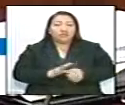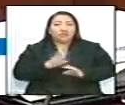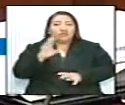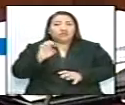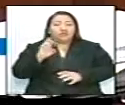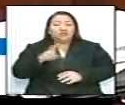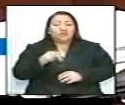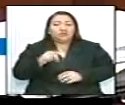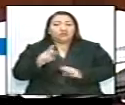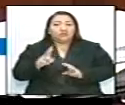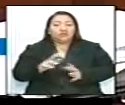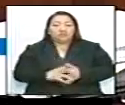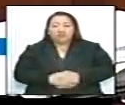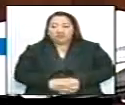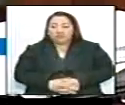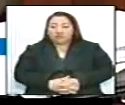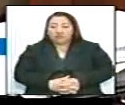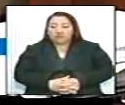año 2001.